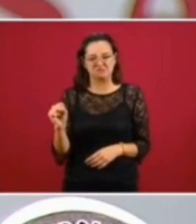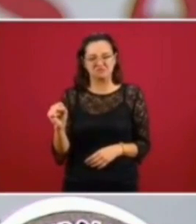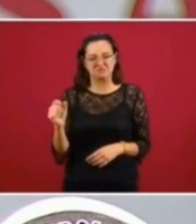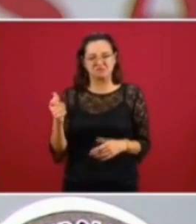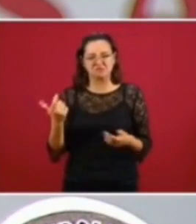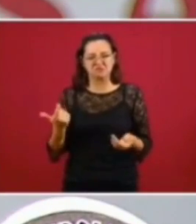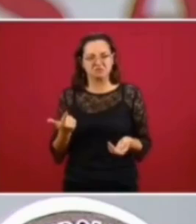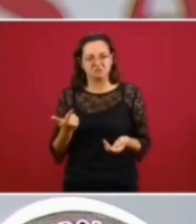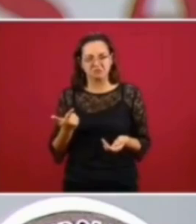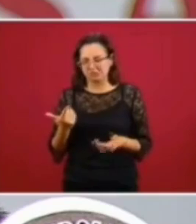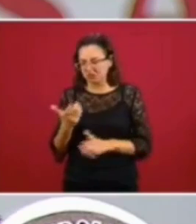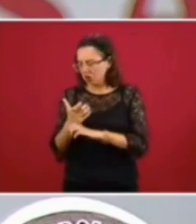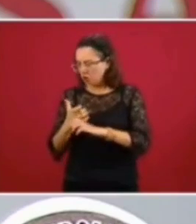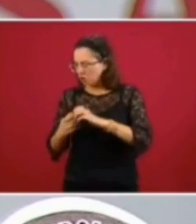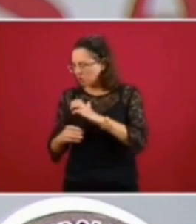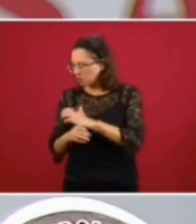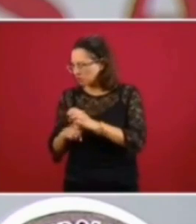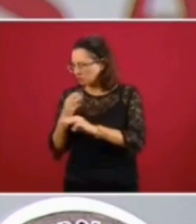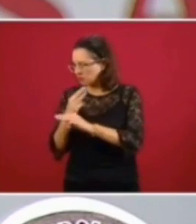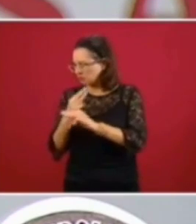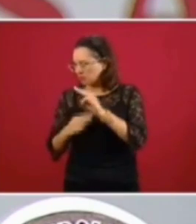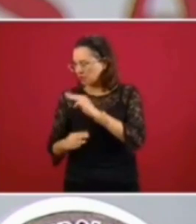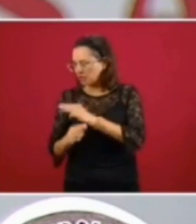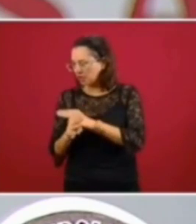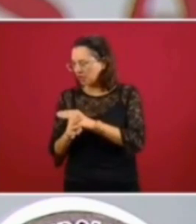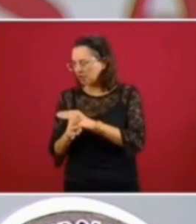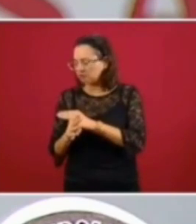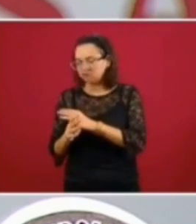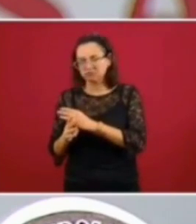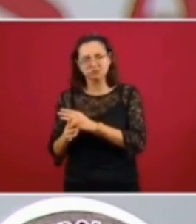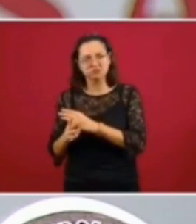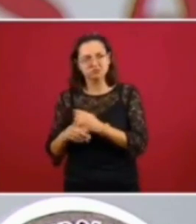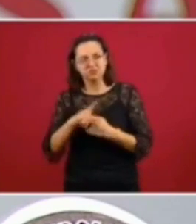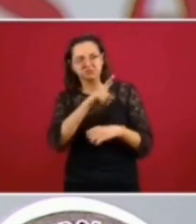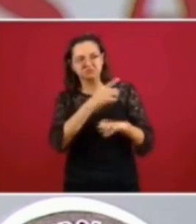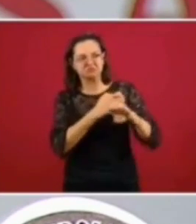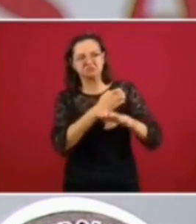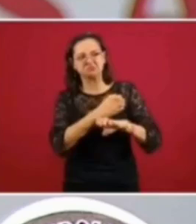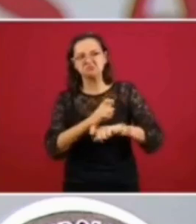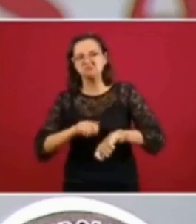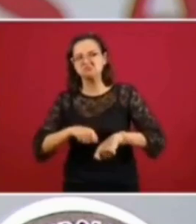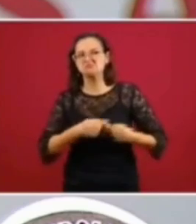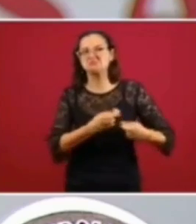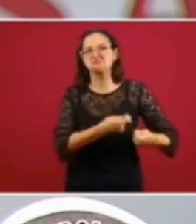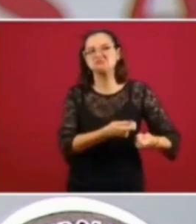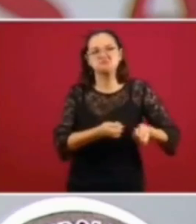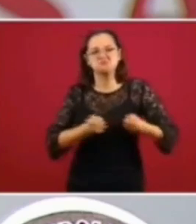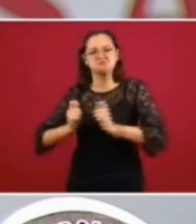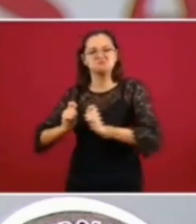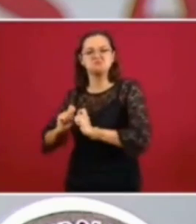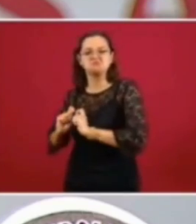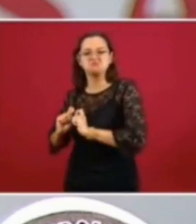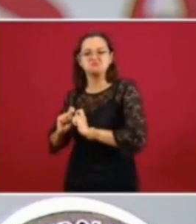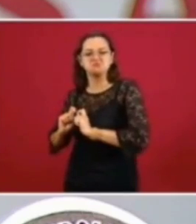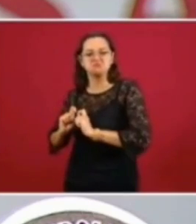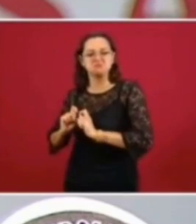negar equipos médicos, ¿no?, a ciertos estados, solo porque